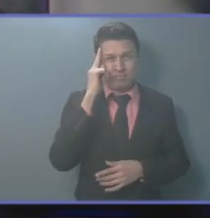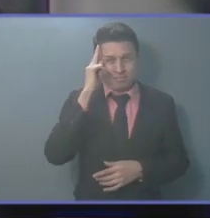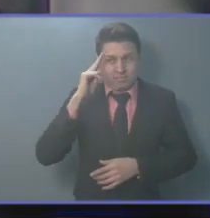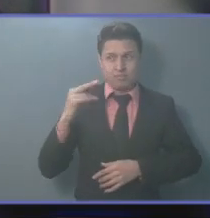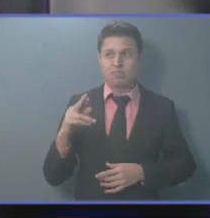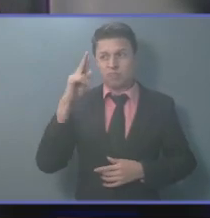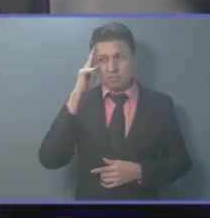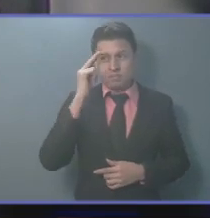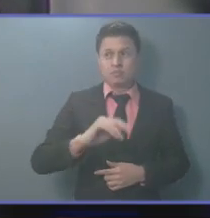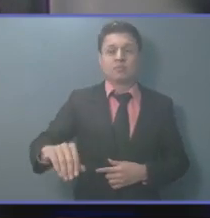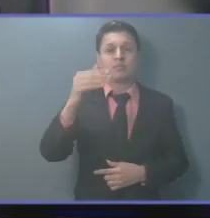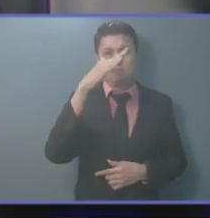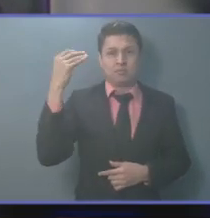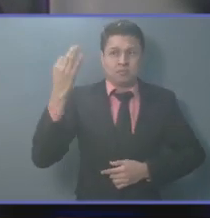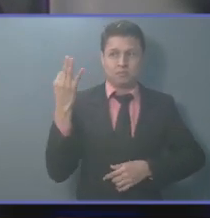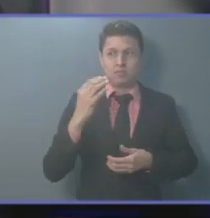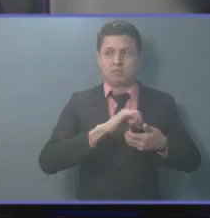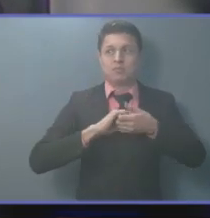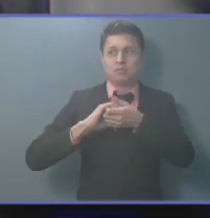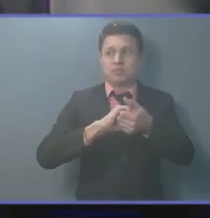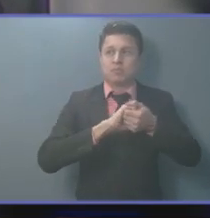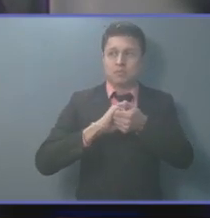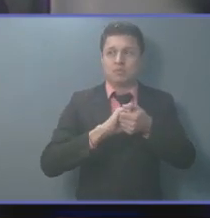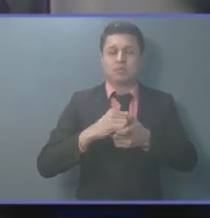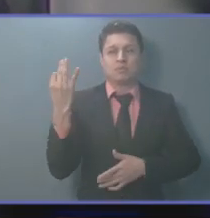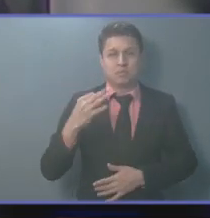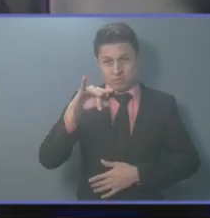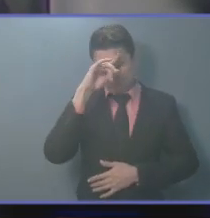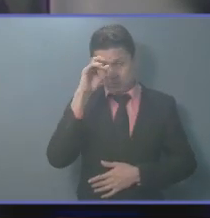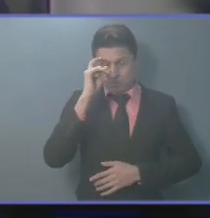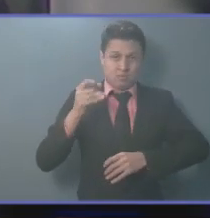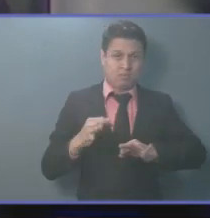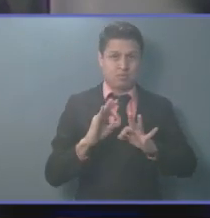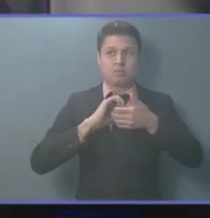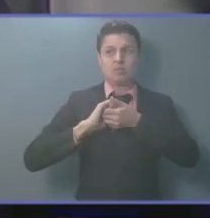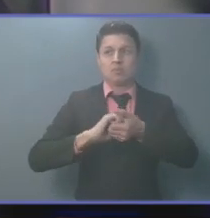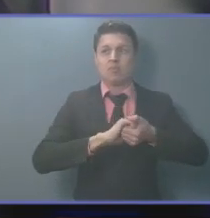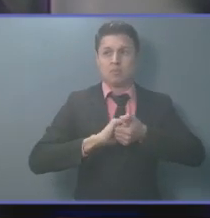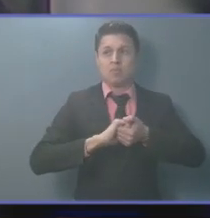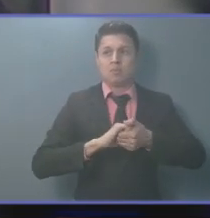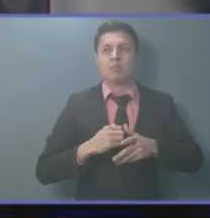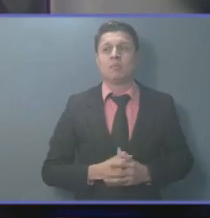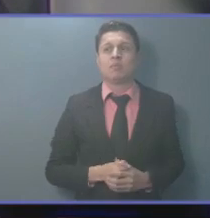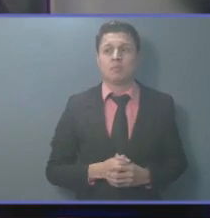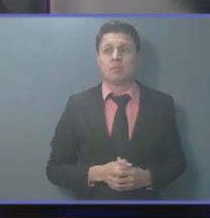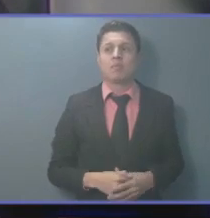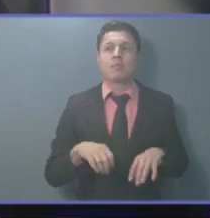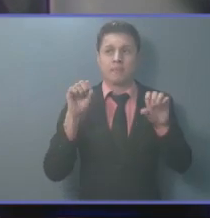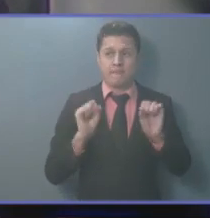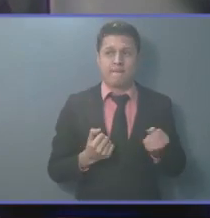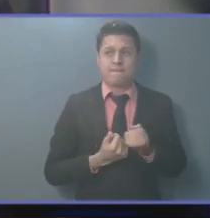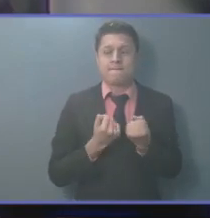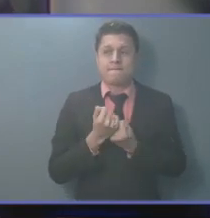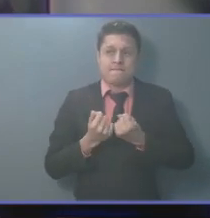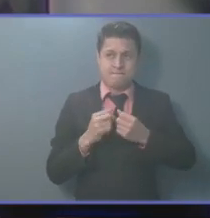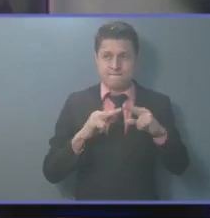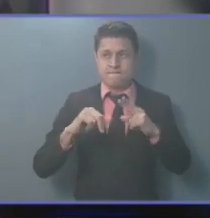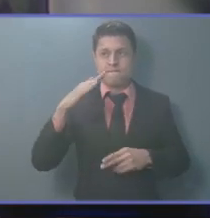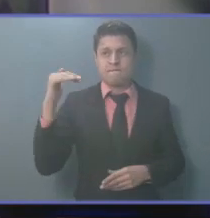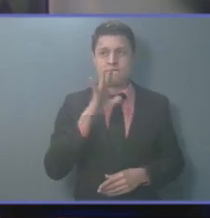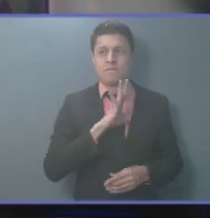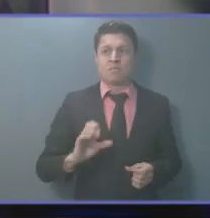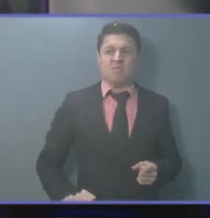de que el país necesita unidad, necesita que trabajemos juntos para reconstruir El Salvador.